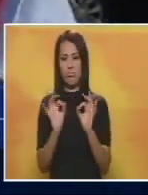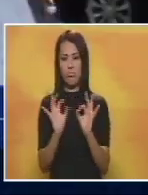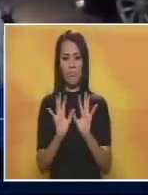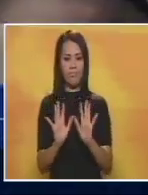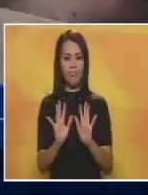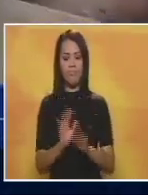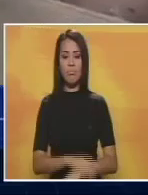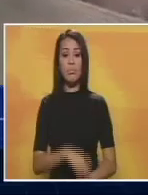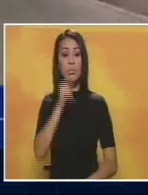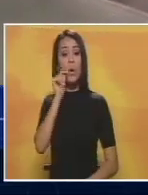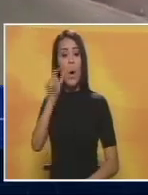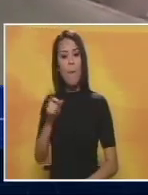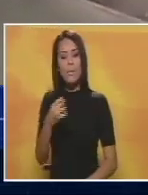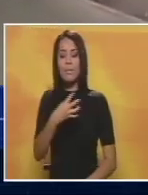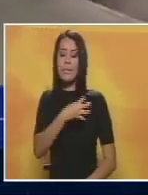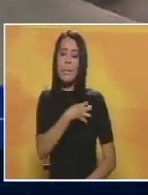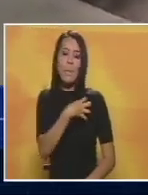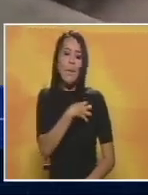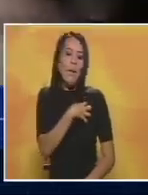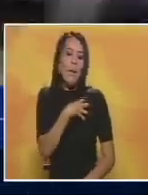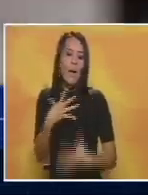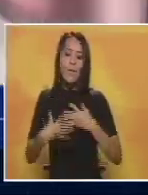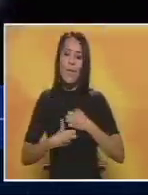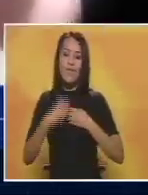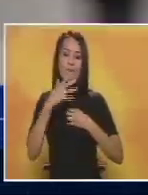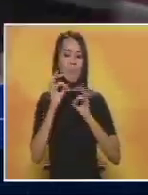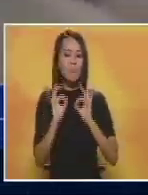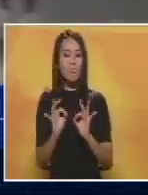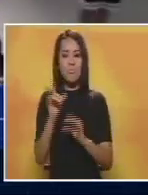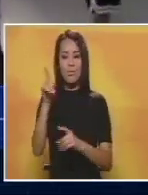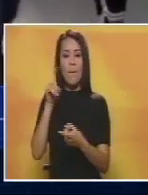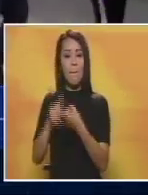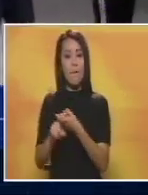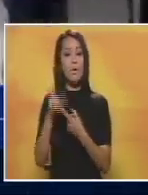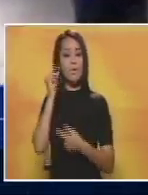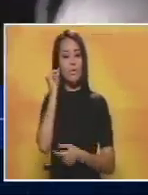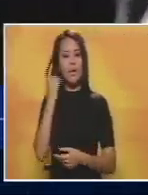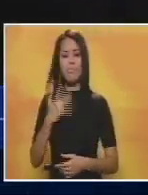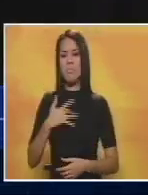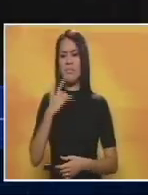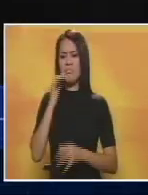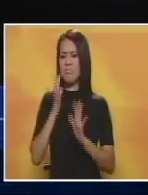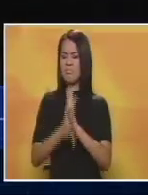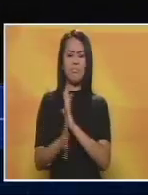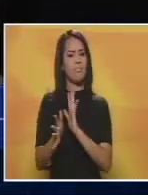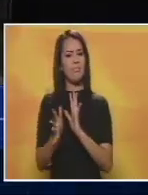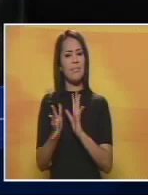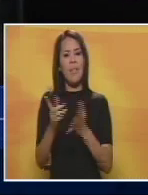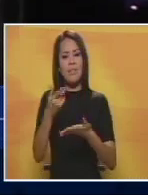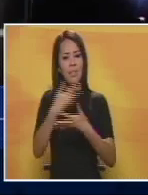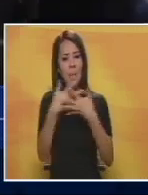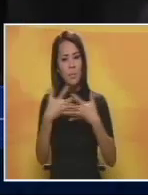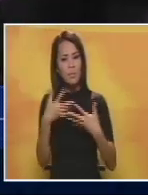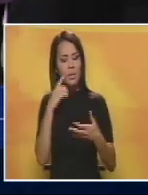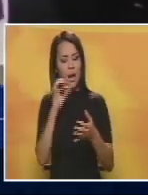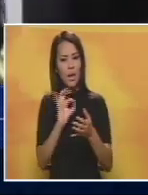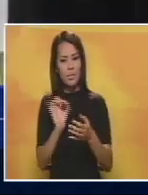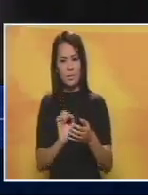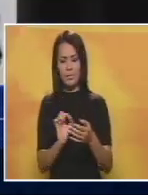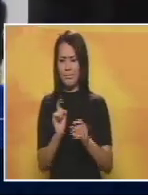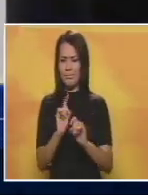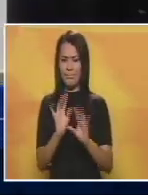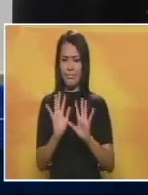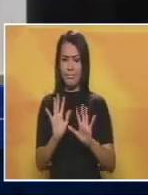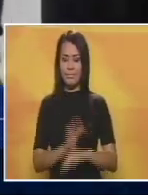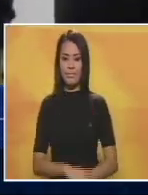Según Justin, se encuentra tan enamorado que confía plenamente en su esposa y no sintió la necesidad de hacer dicho trámite. Recordemos que su